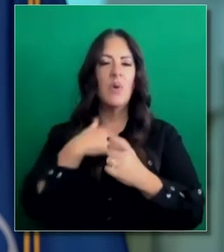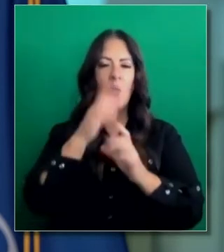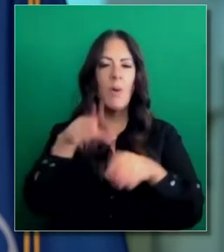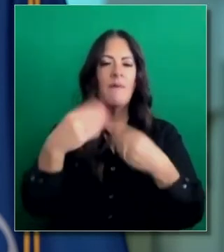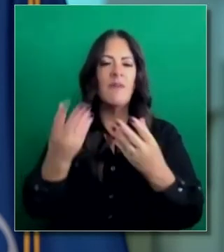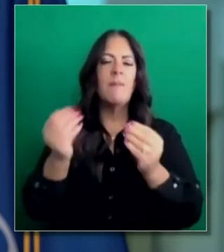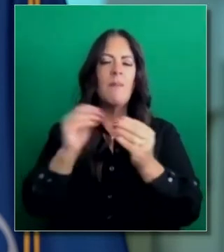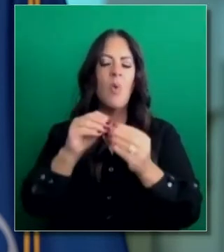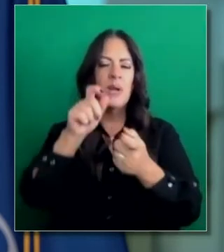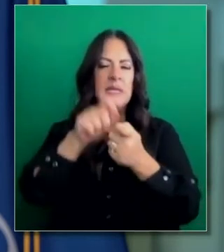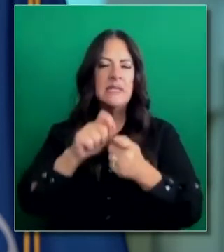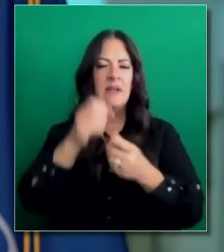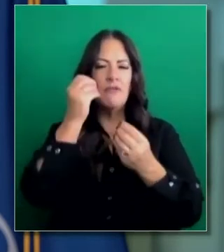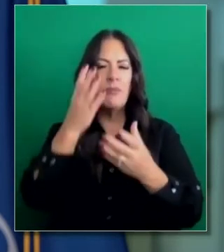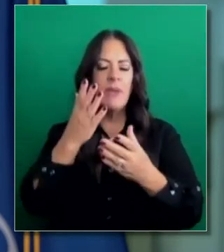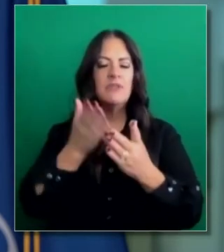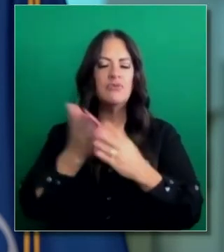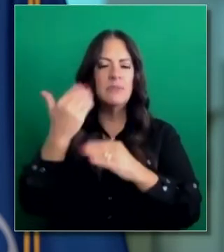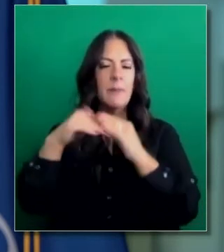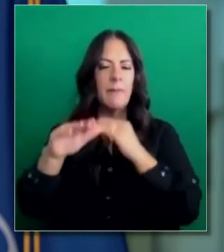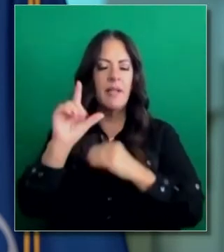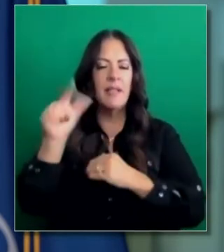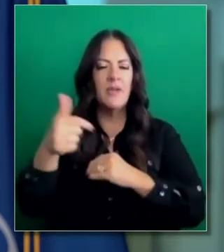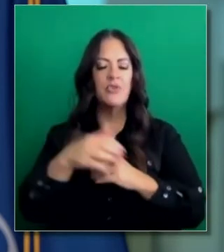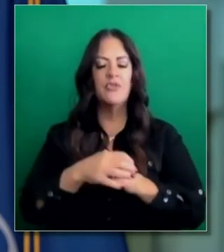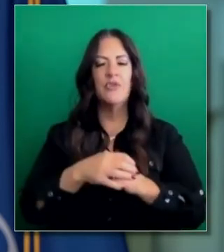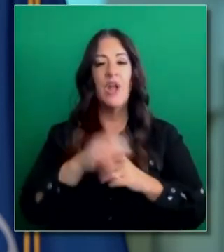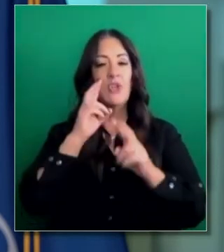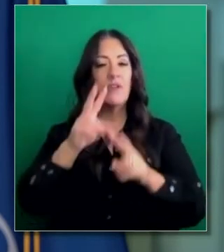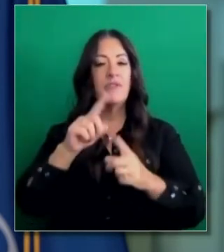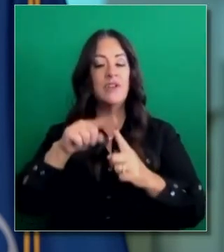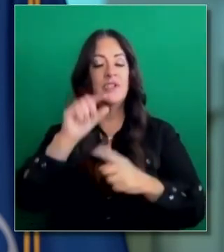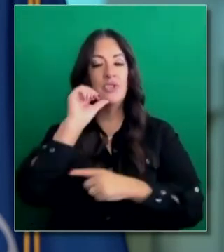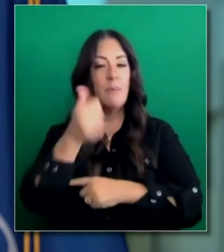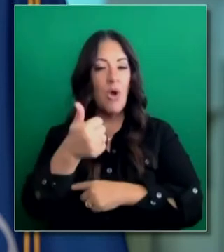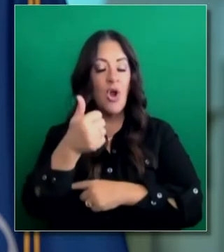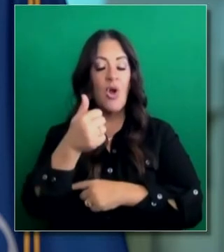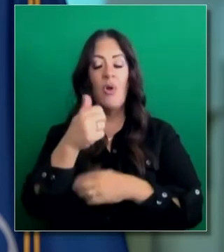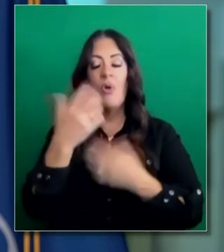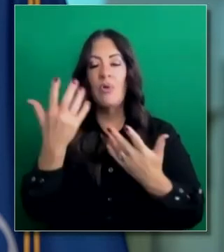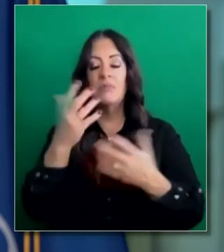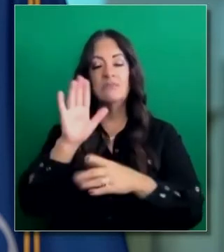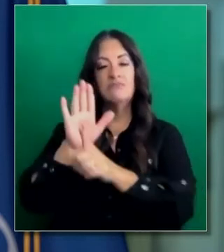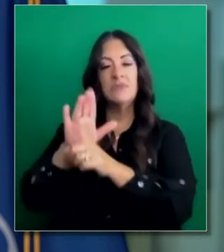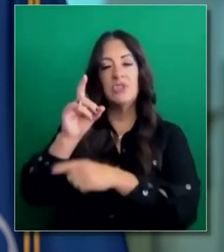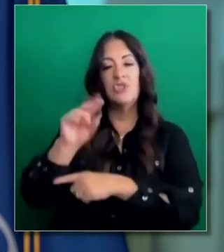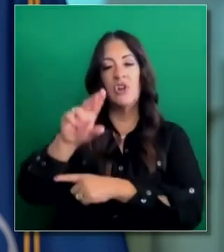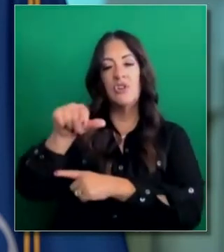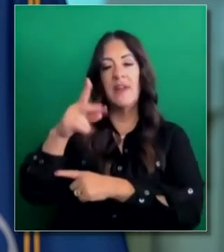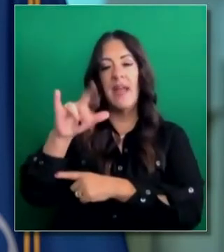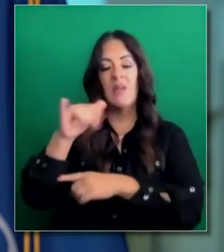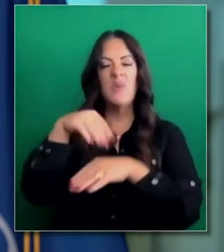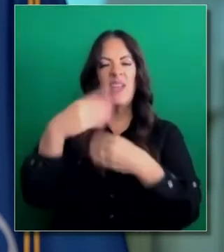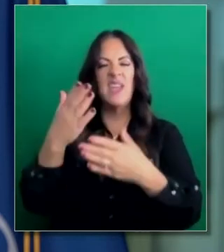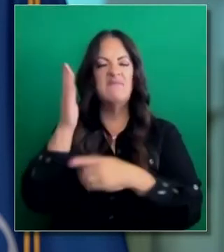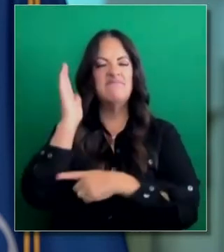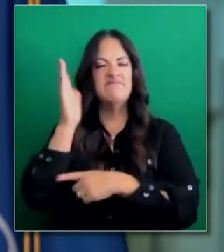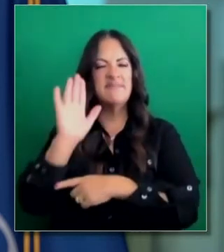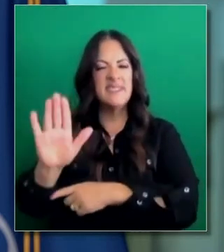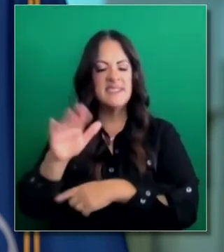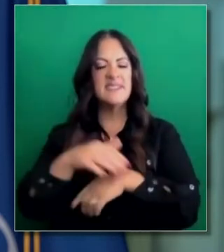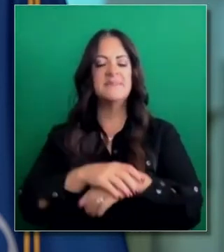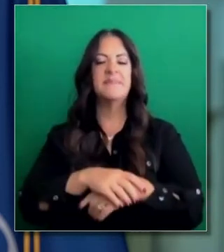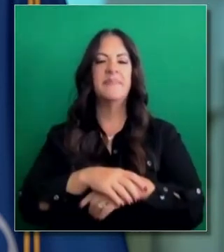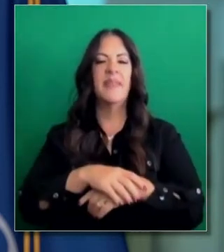tendremos más detalles estamos muy pendientes de la reseña del doctor real y de mañana y ojalá que les